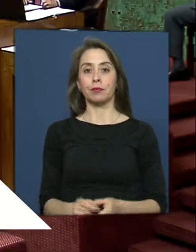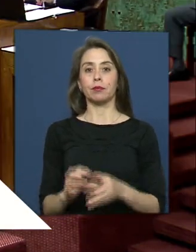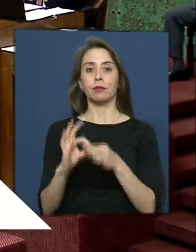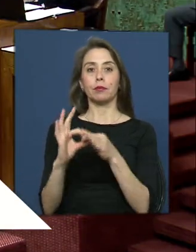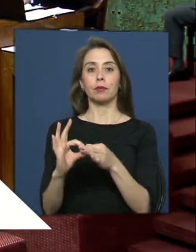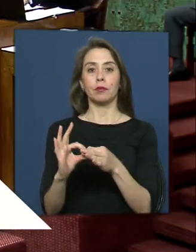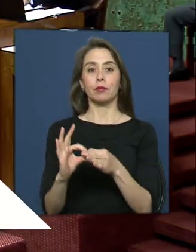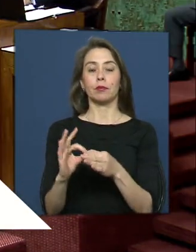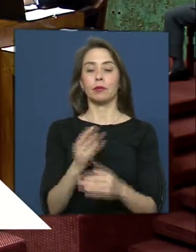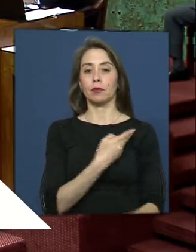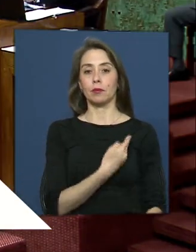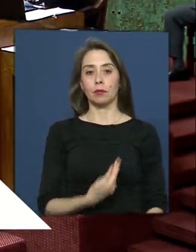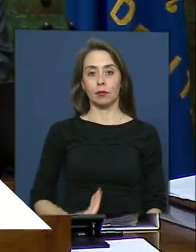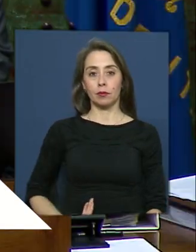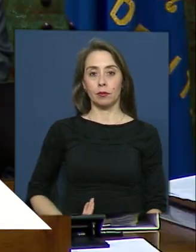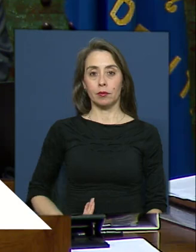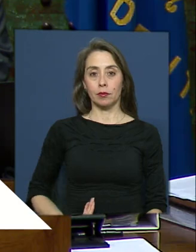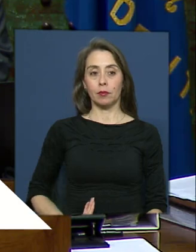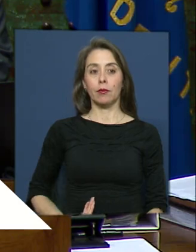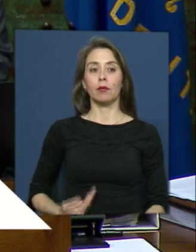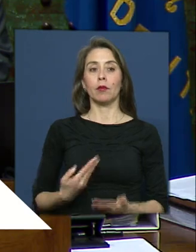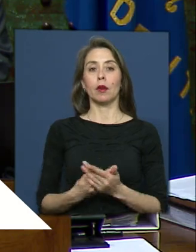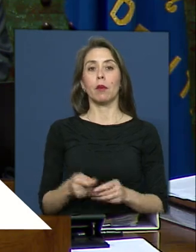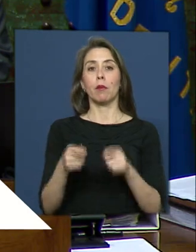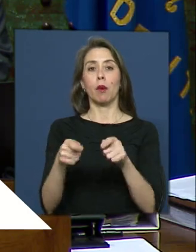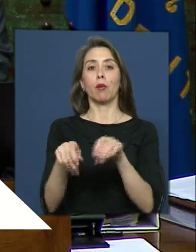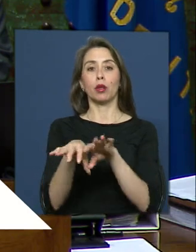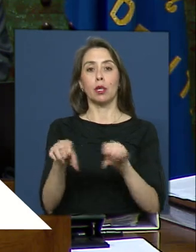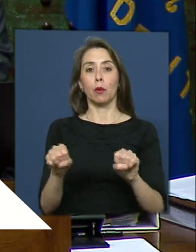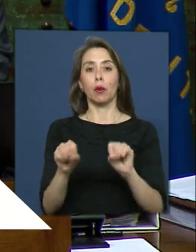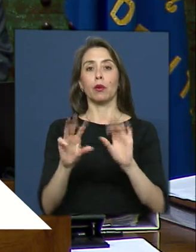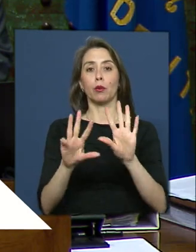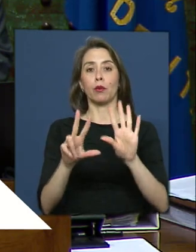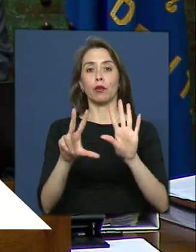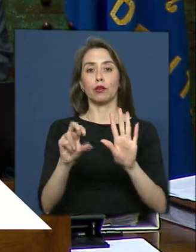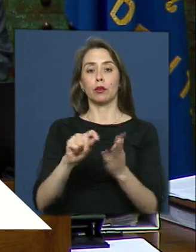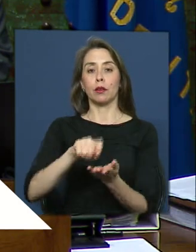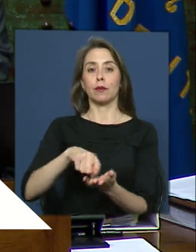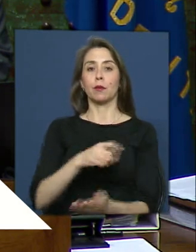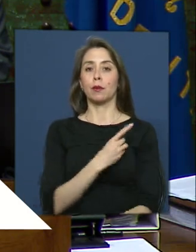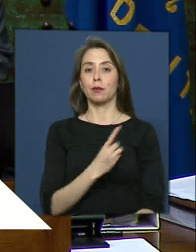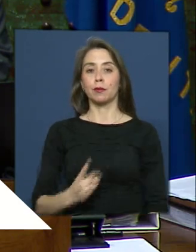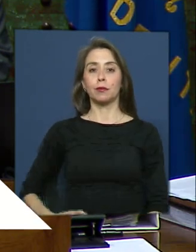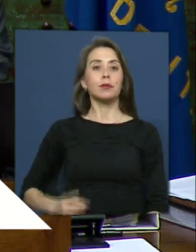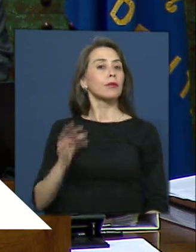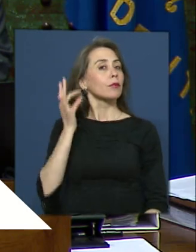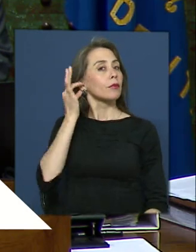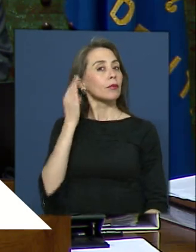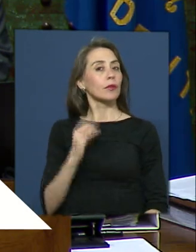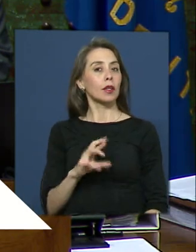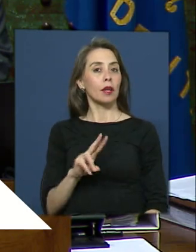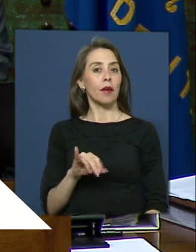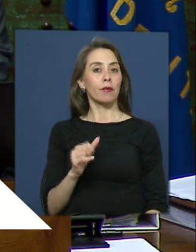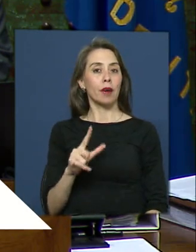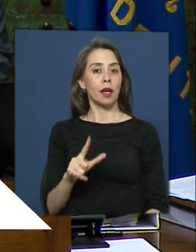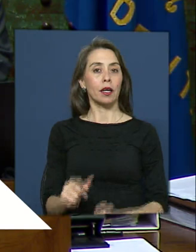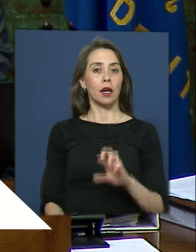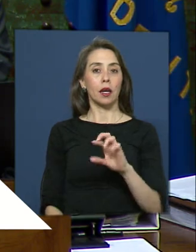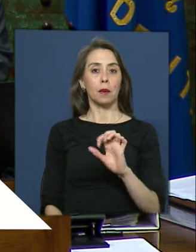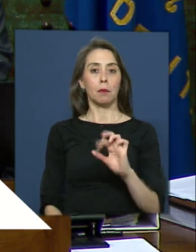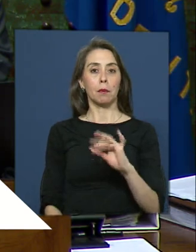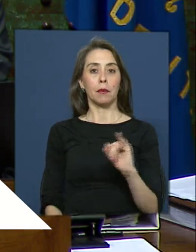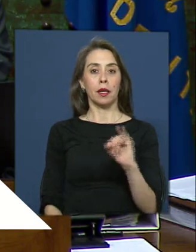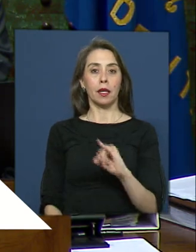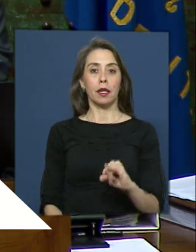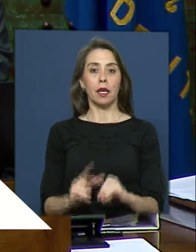Gracias, presidente. La propuesta de resolución número 980 es firmada por la diputada Loreto Carvajal, don José Pérez, don